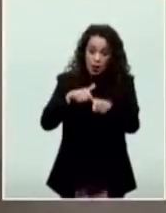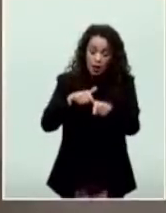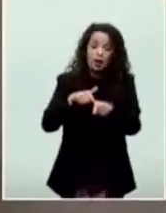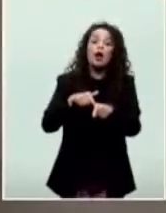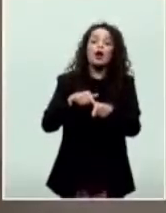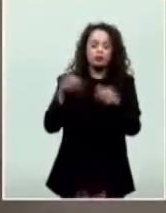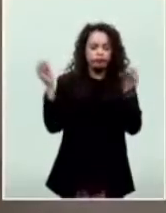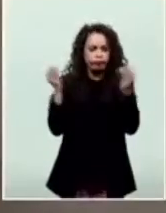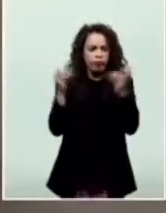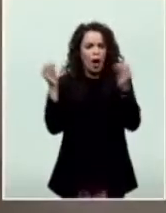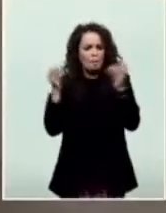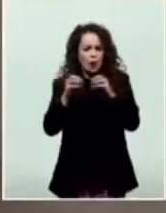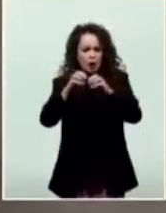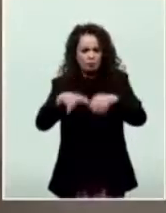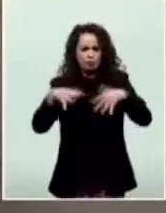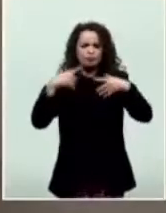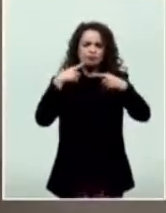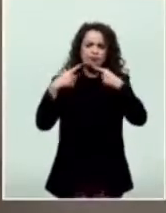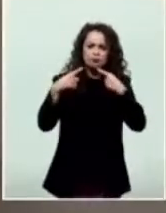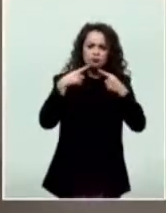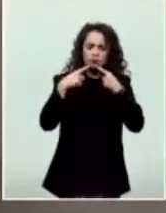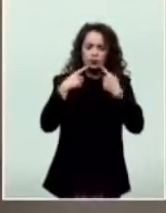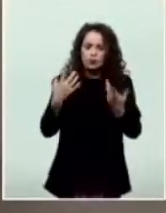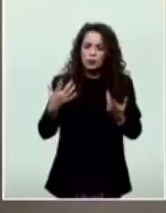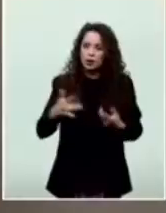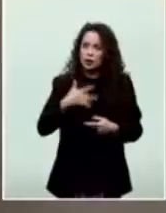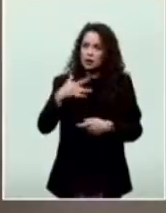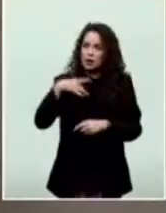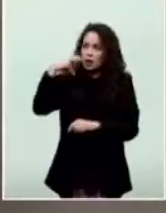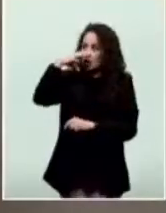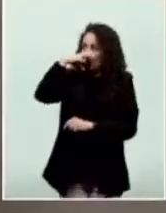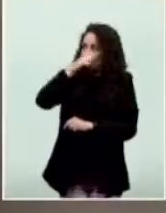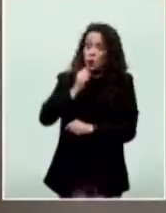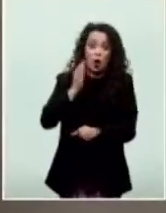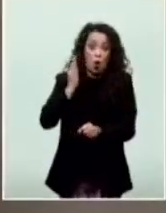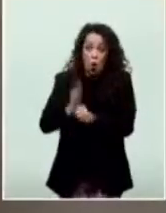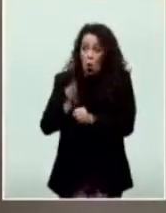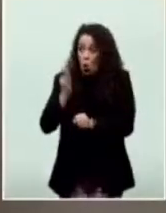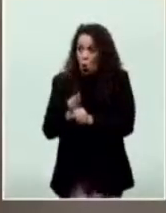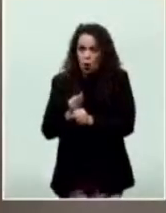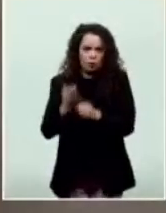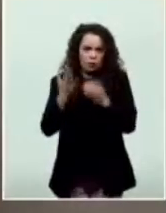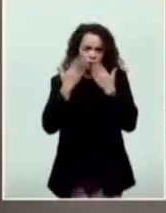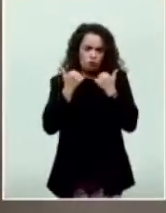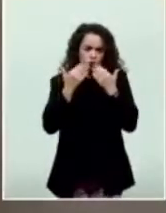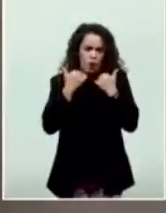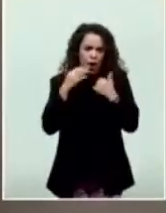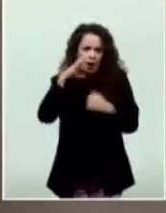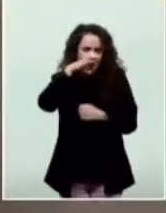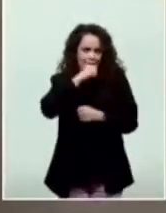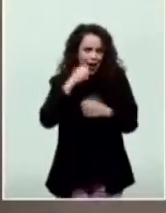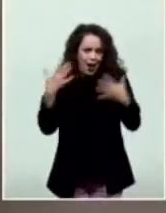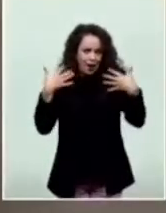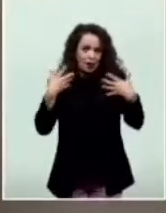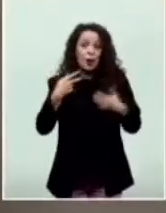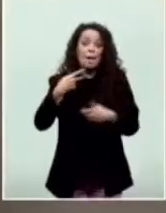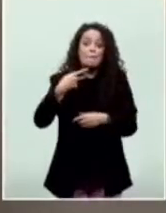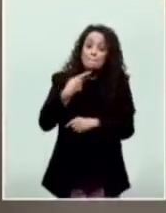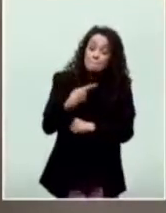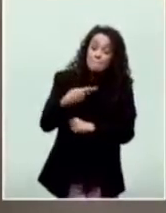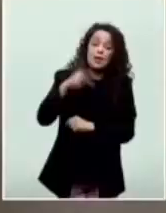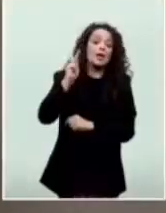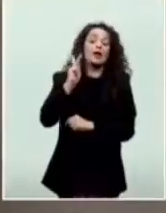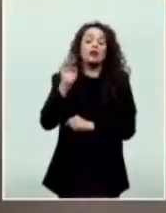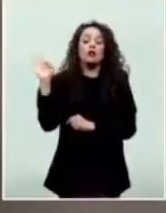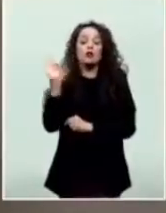condiciones, que ni siquiera un tema de calor, porque ahorita no está haciendo calor, pero las posibilidades o las probabilidades de